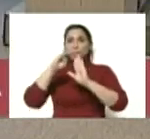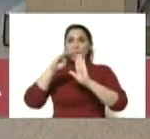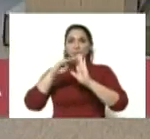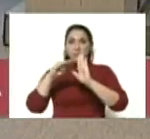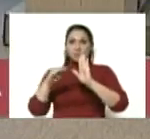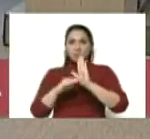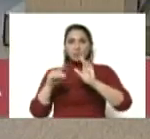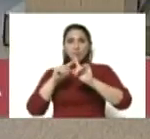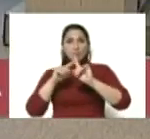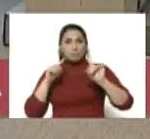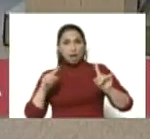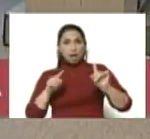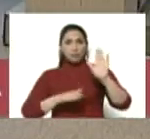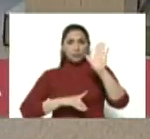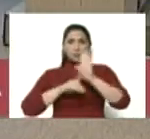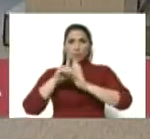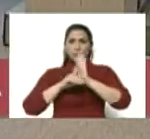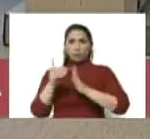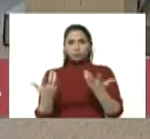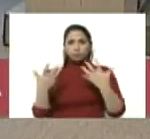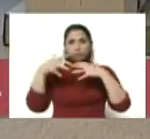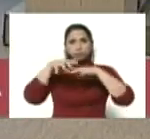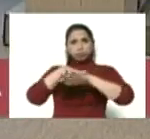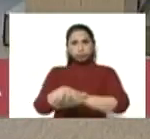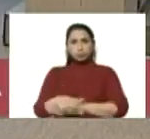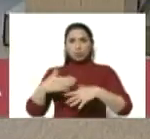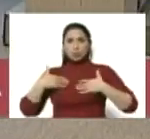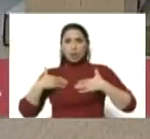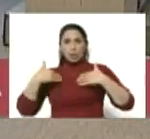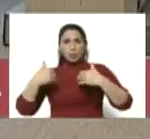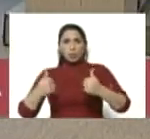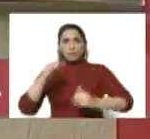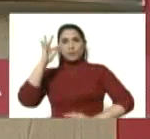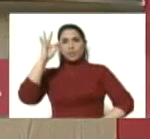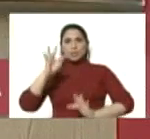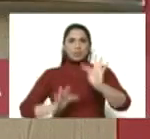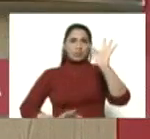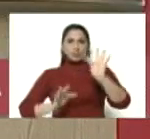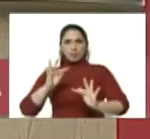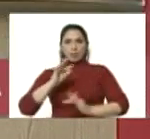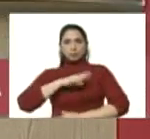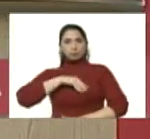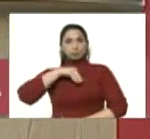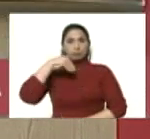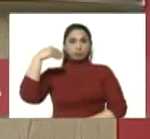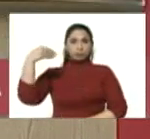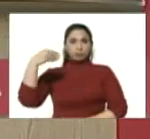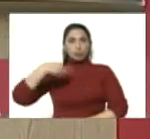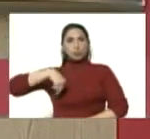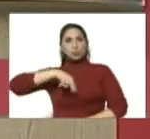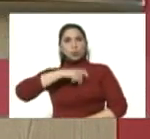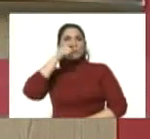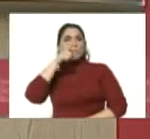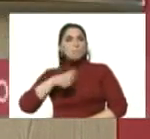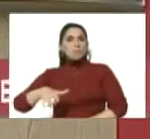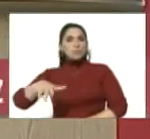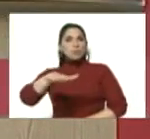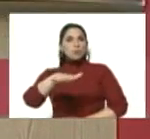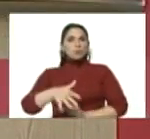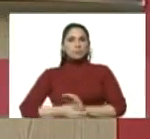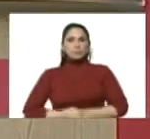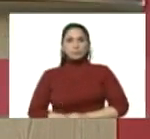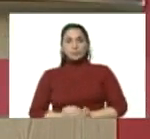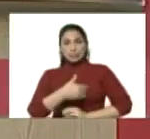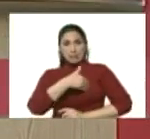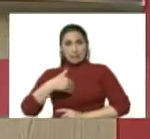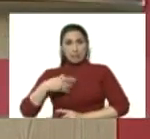para el desarrollo integral en la salud física y espiritual de nuestra población.